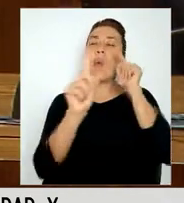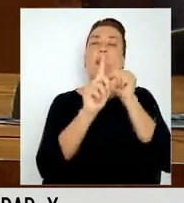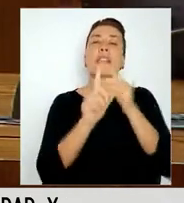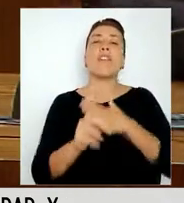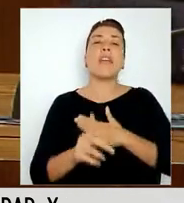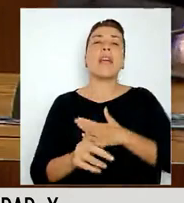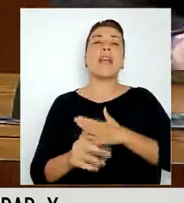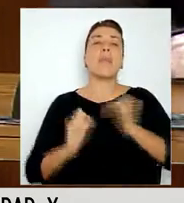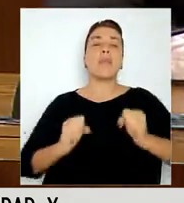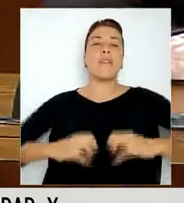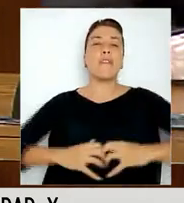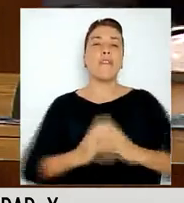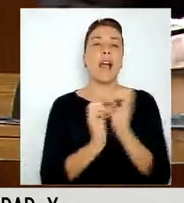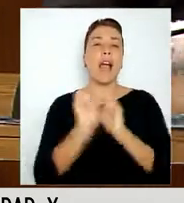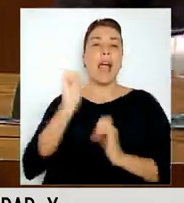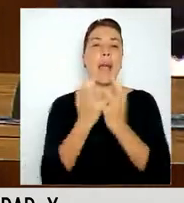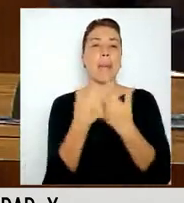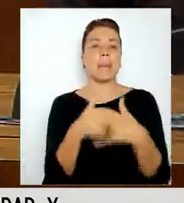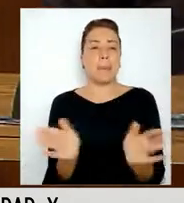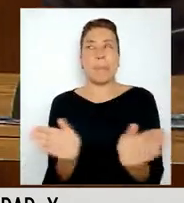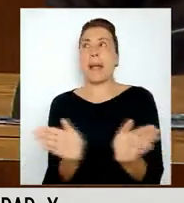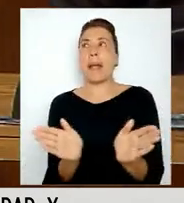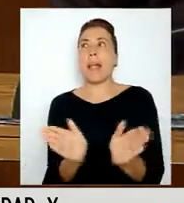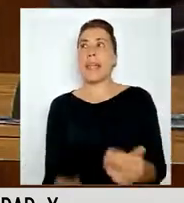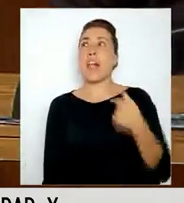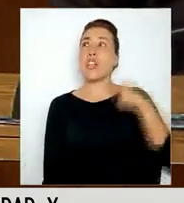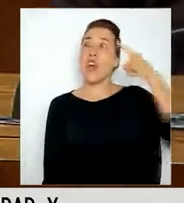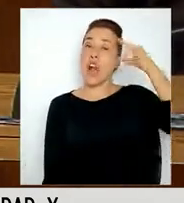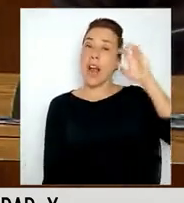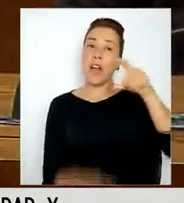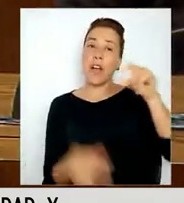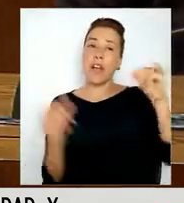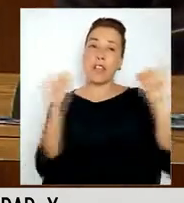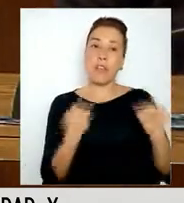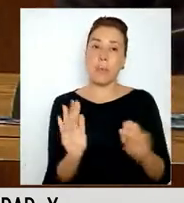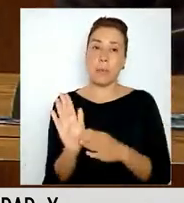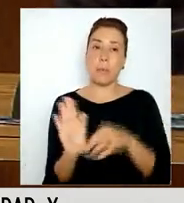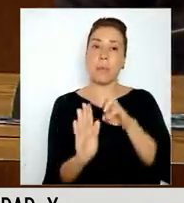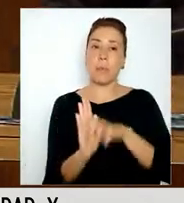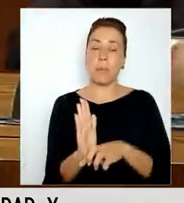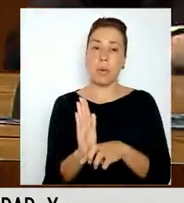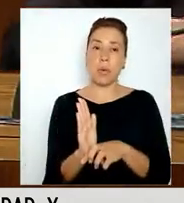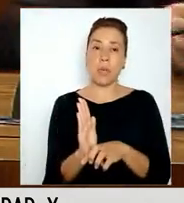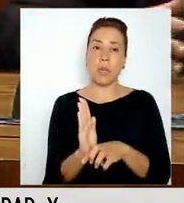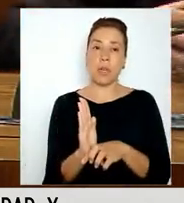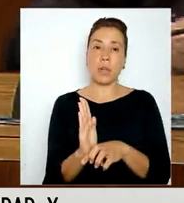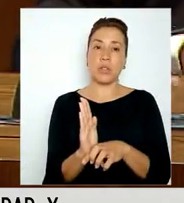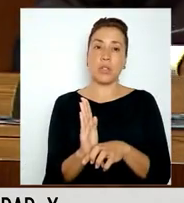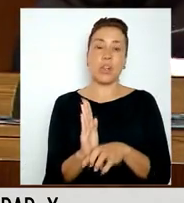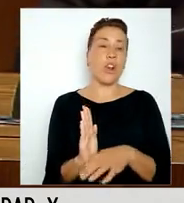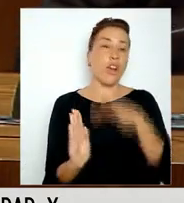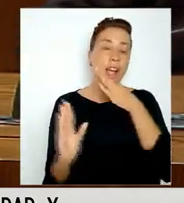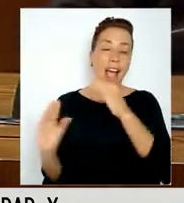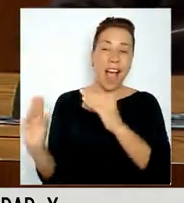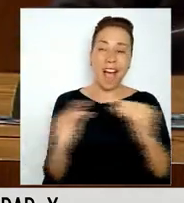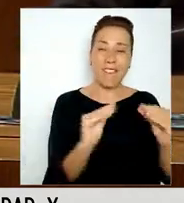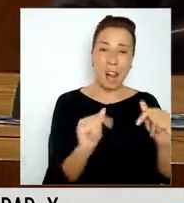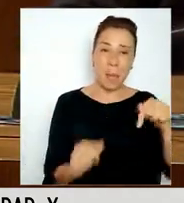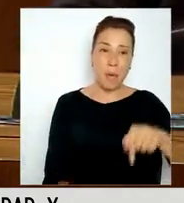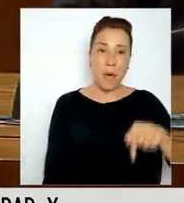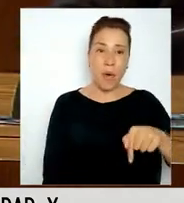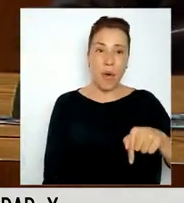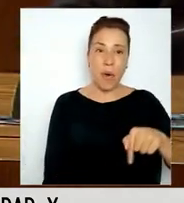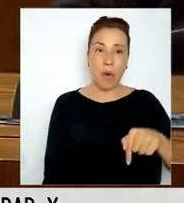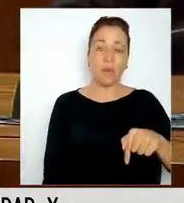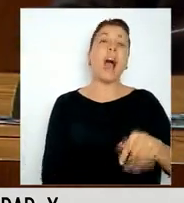de menor tamaño creo que de esa forma este proyecto todo lo que aquí se mencionaba en esta discusión y debate hoy se hace cargo plenamente